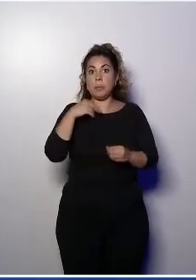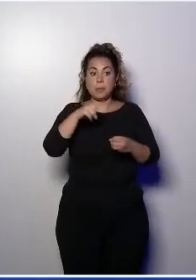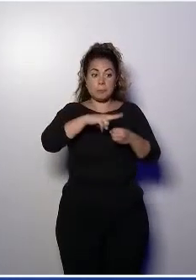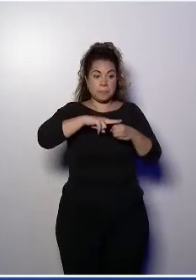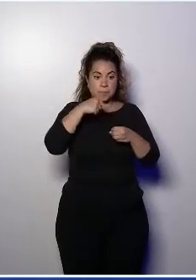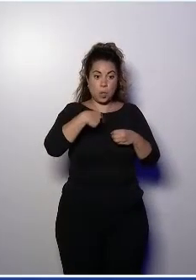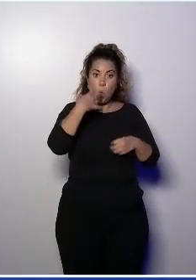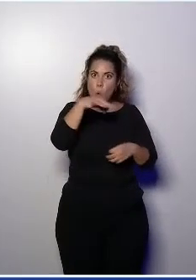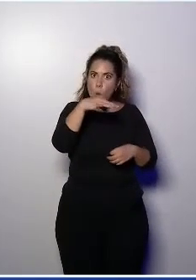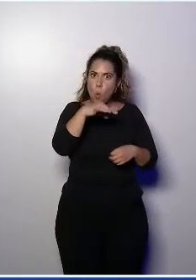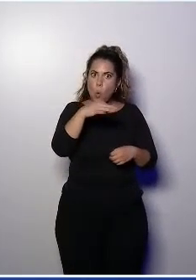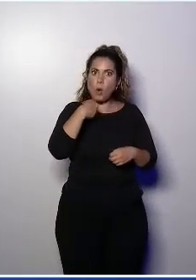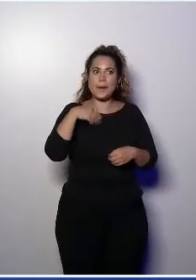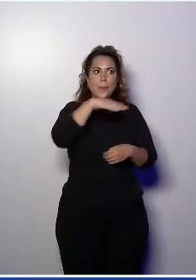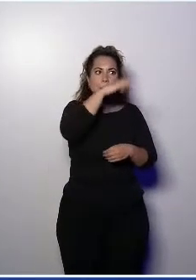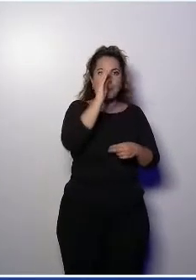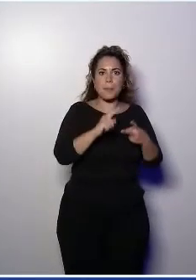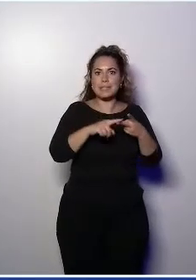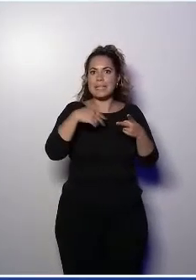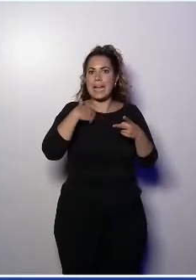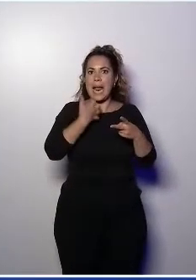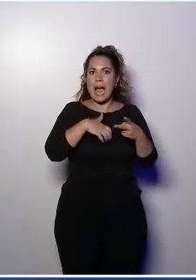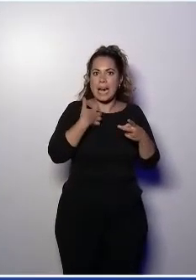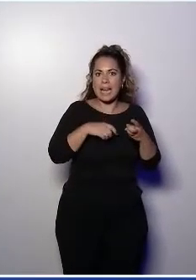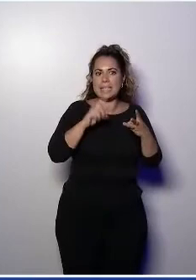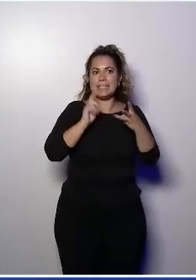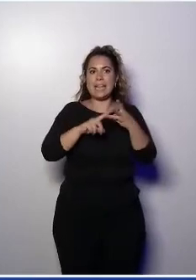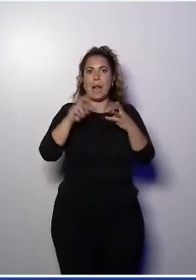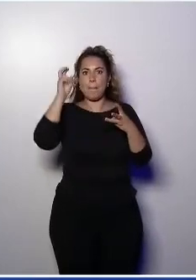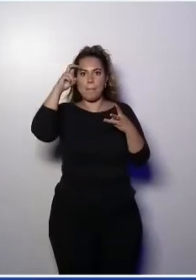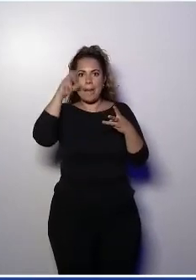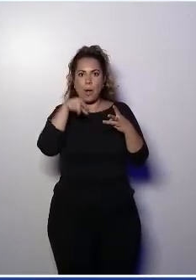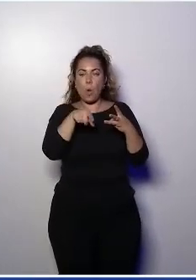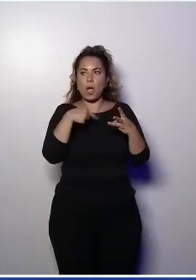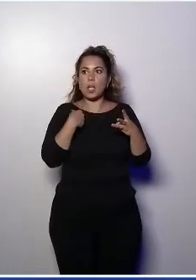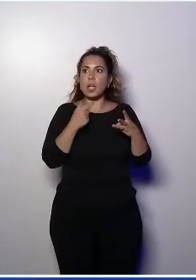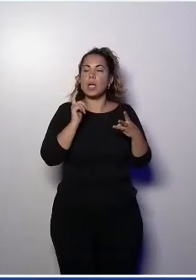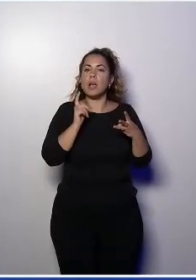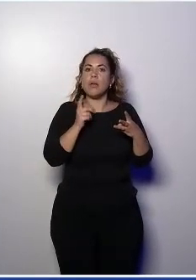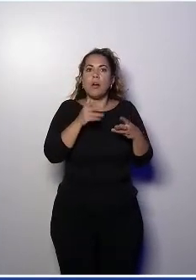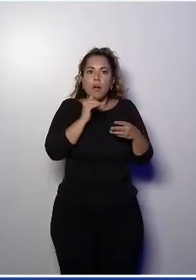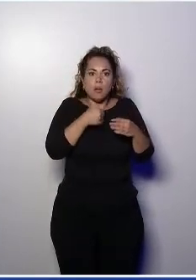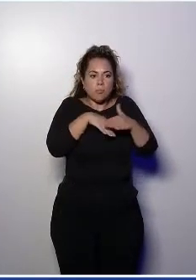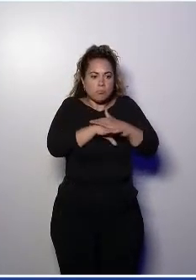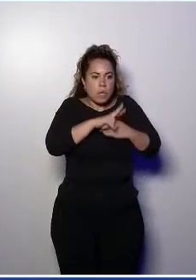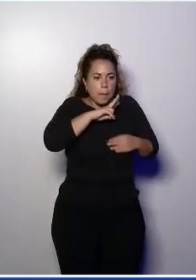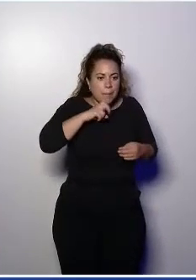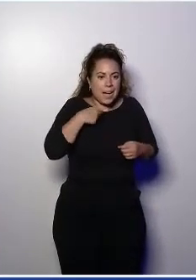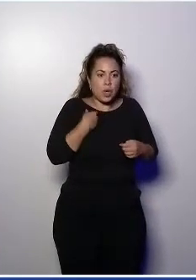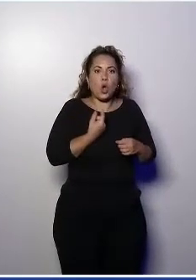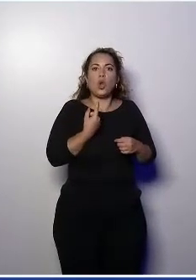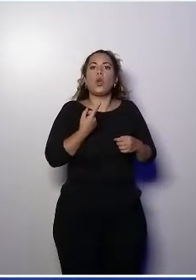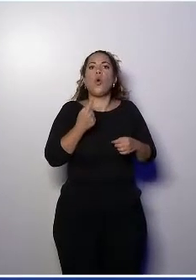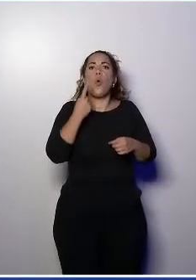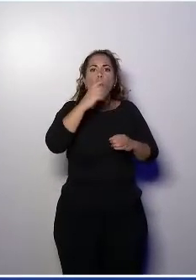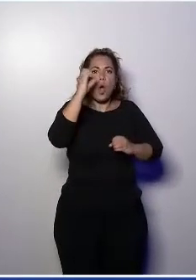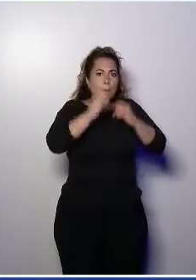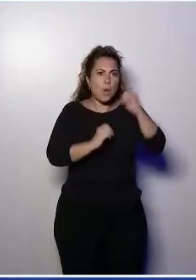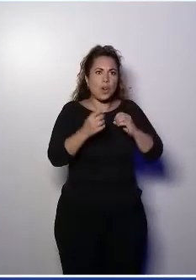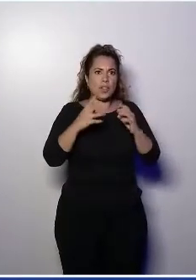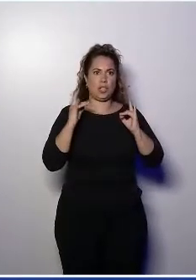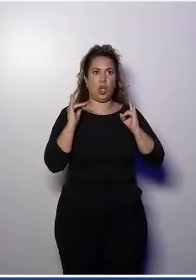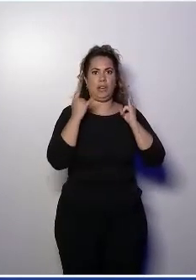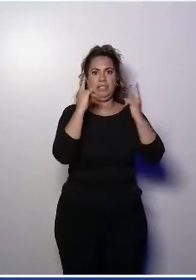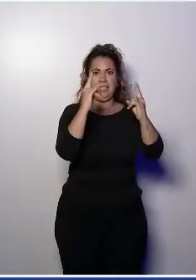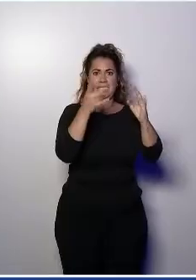región entre Brasil, Argentina y Paraguay que todavía conserva el 1% de la selva paranaense, ese pulmón verde